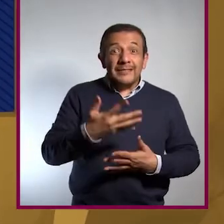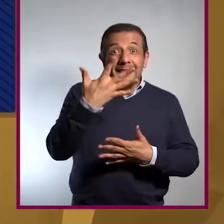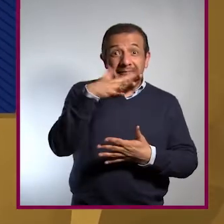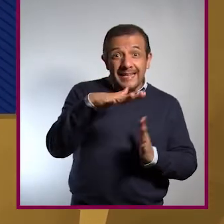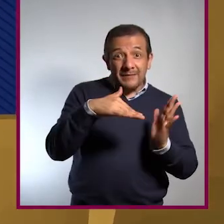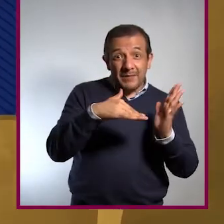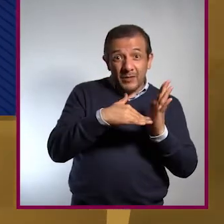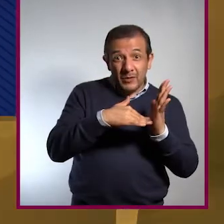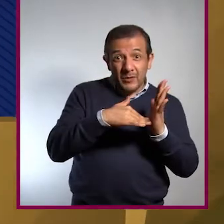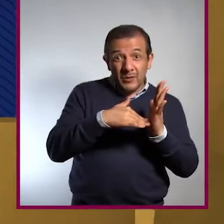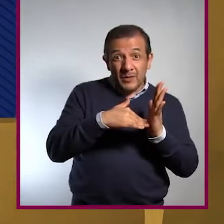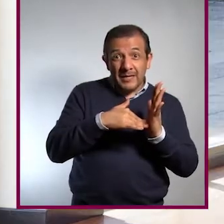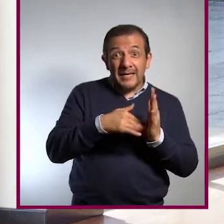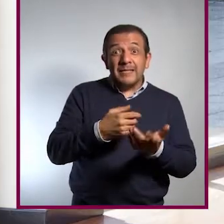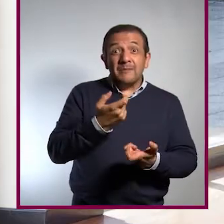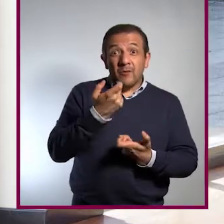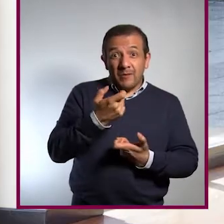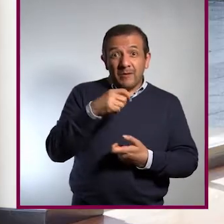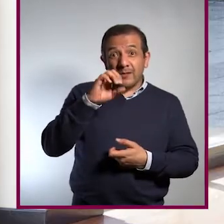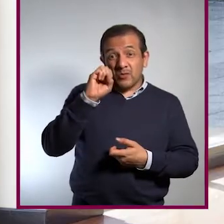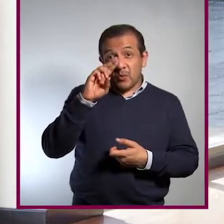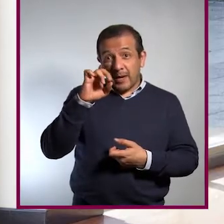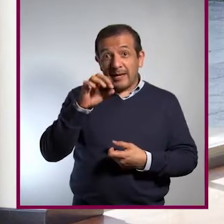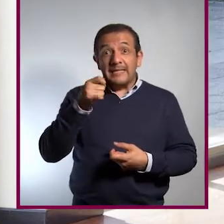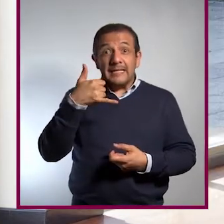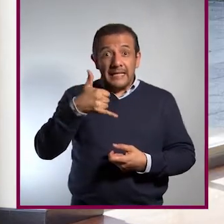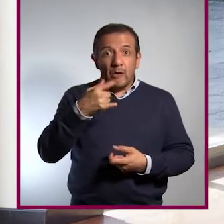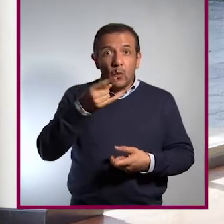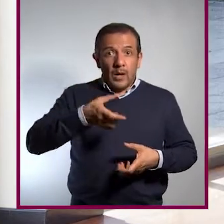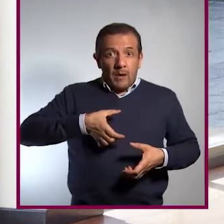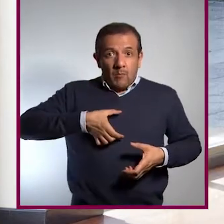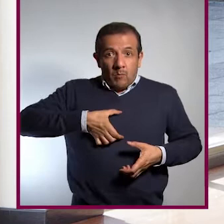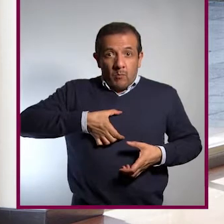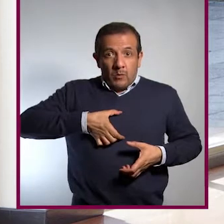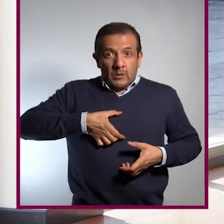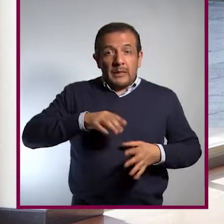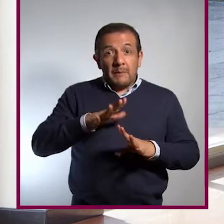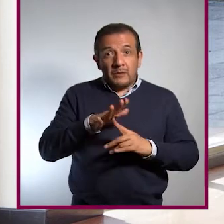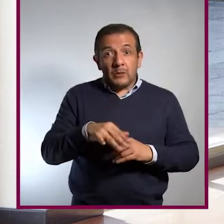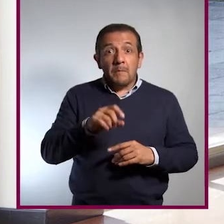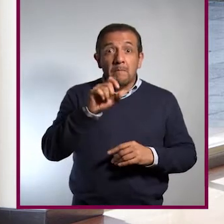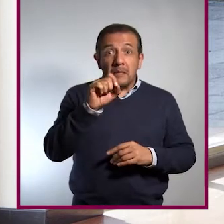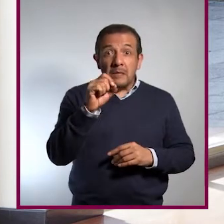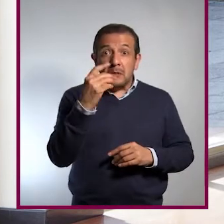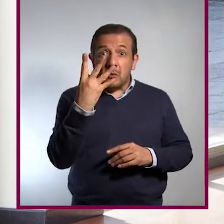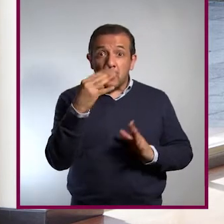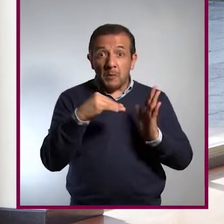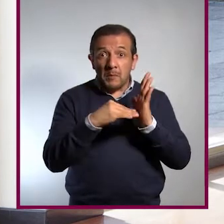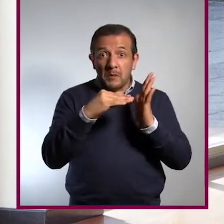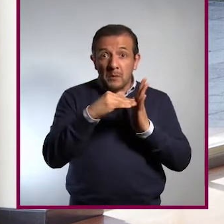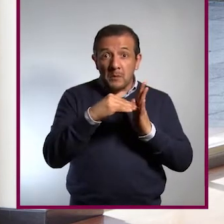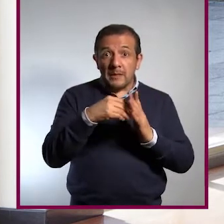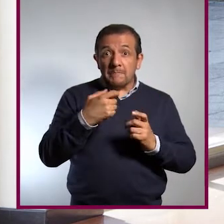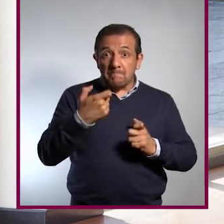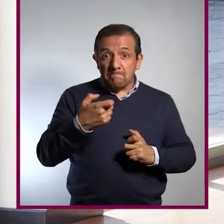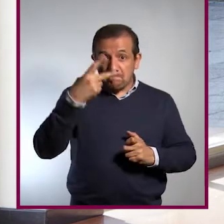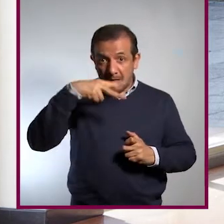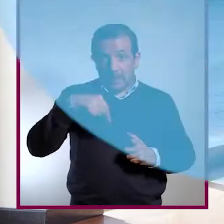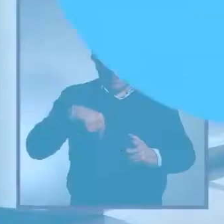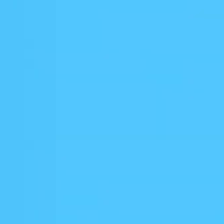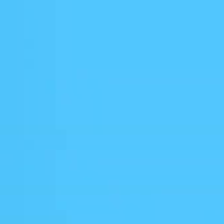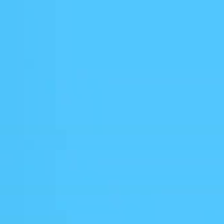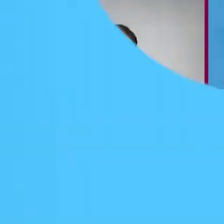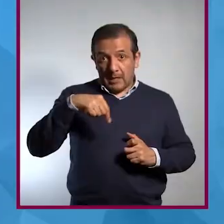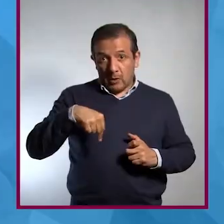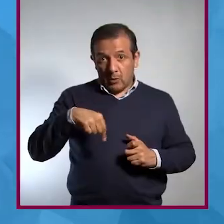de coronas suecas. Equivalen a aproximadamente 24 millones de pesos mexicanos.